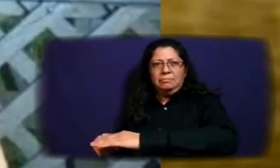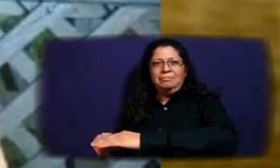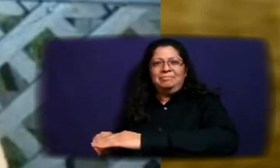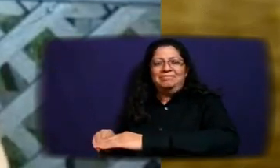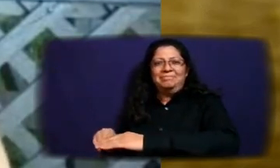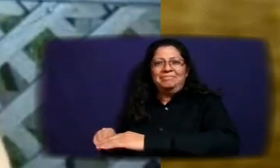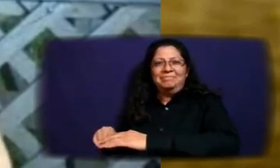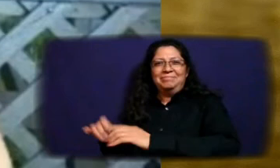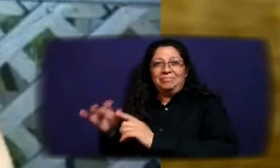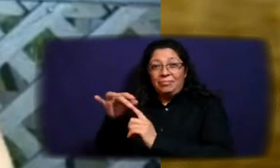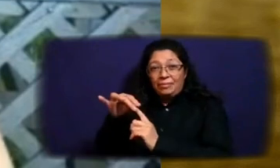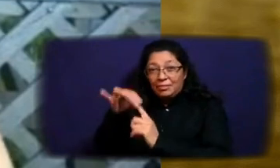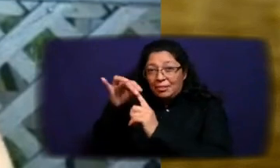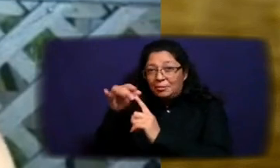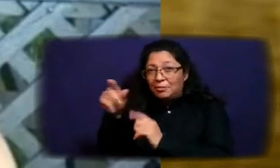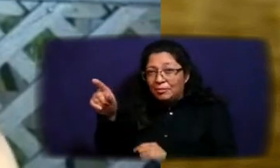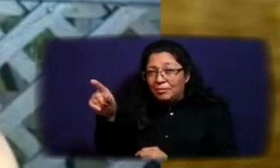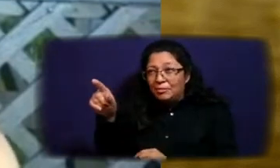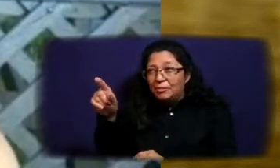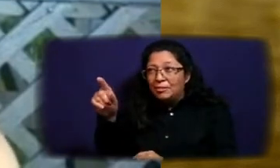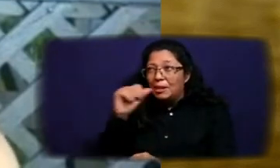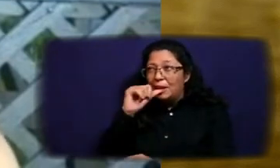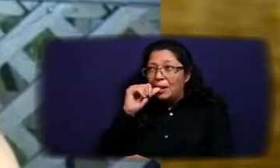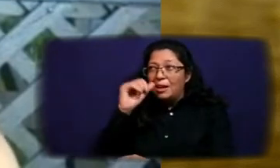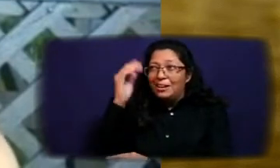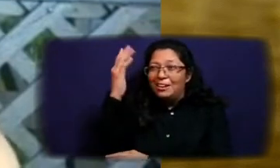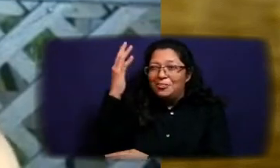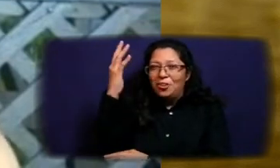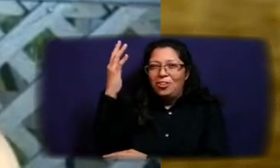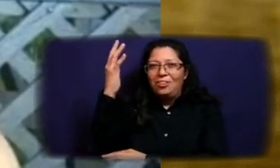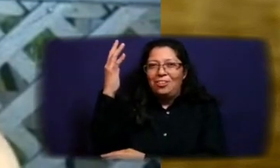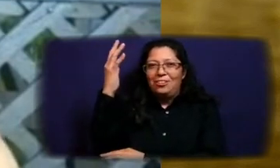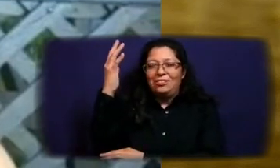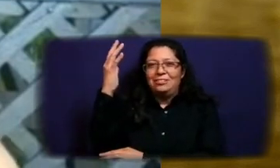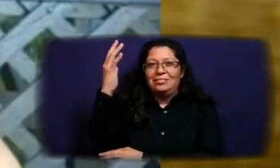excepto el árbol de nogal.